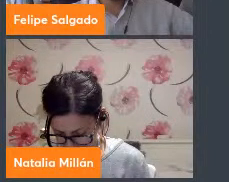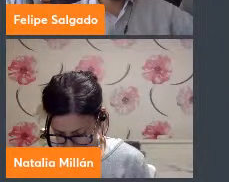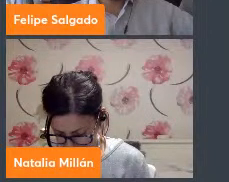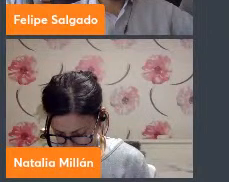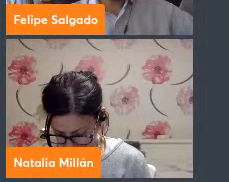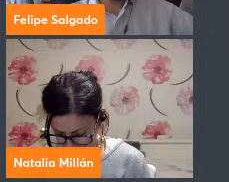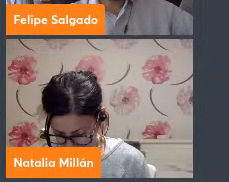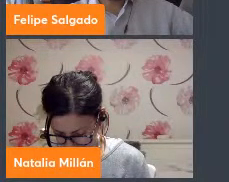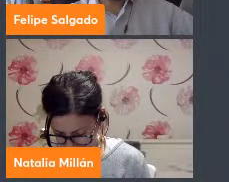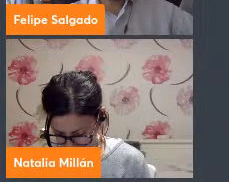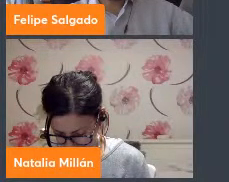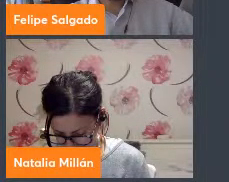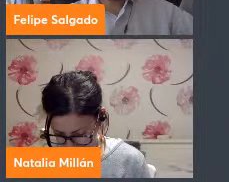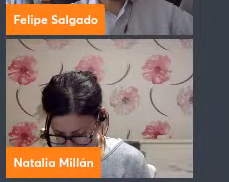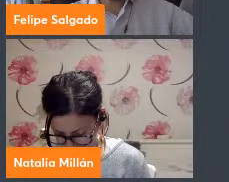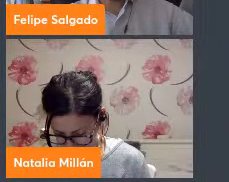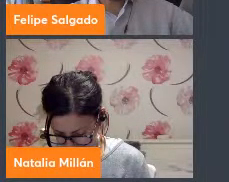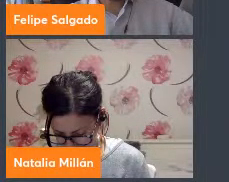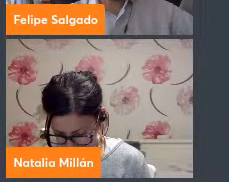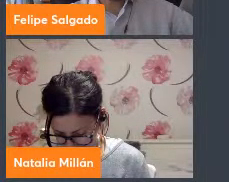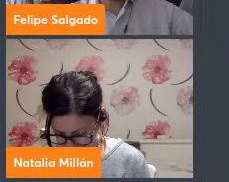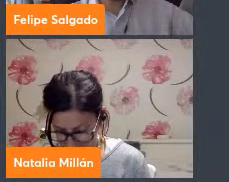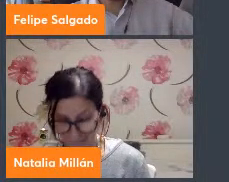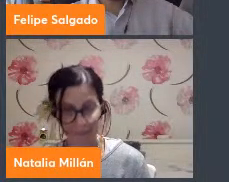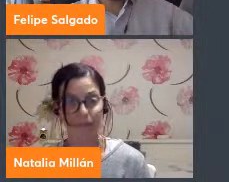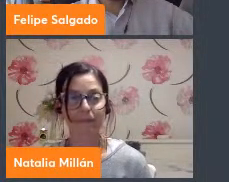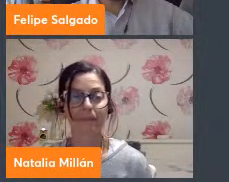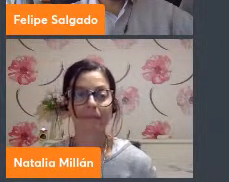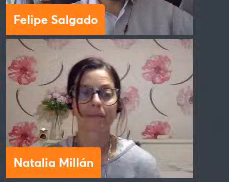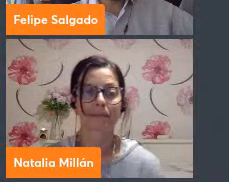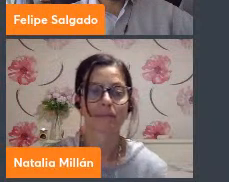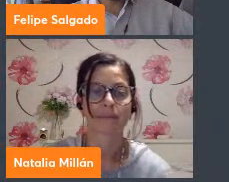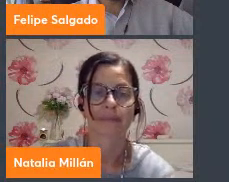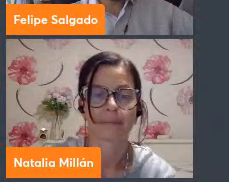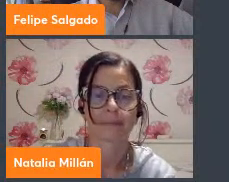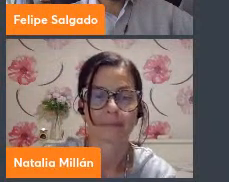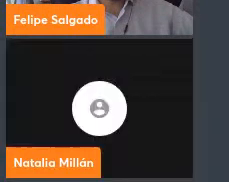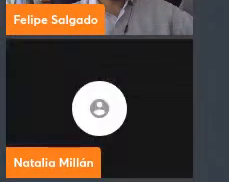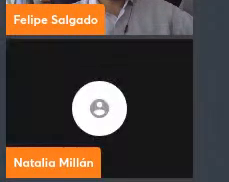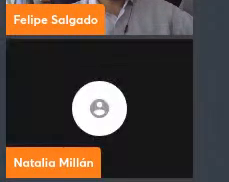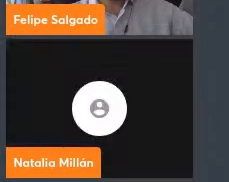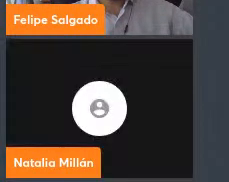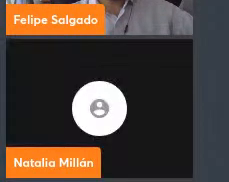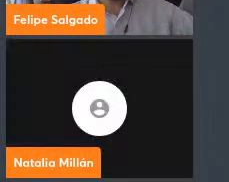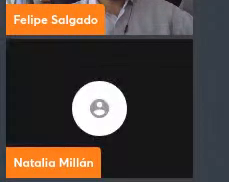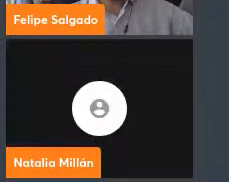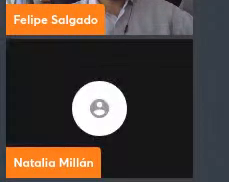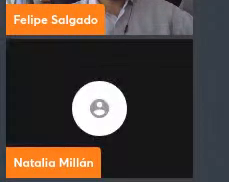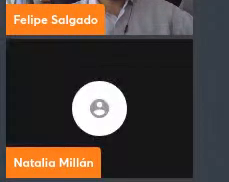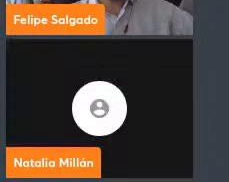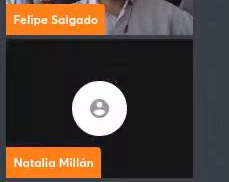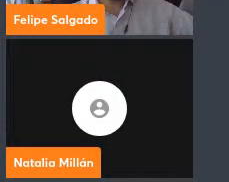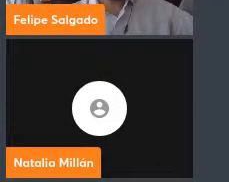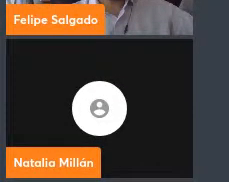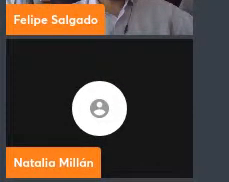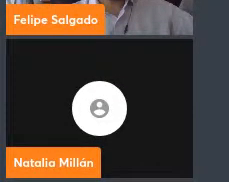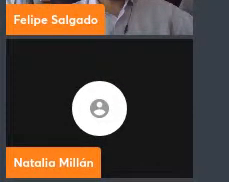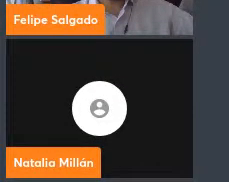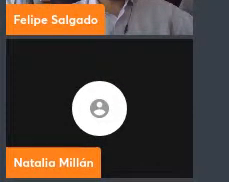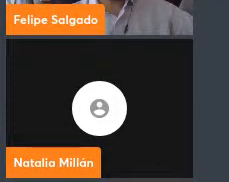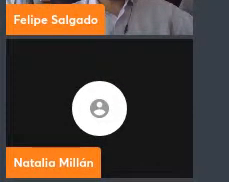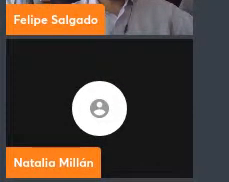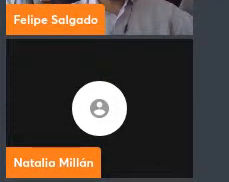ha sido algo que se peleó desde mucho tiempo desde 2018 aproximadamente fue una demanda